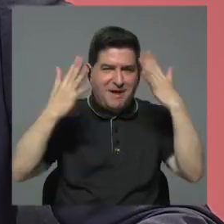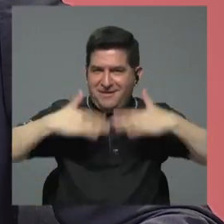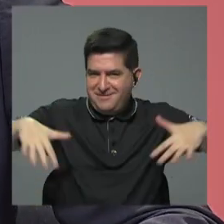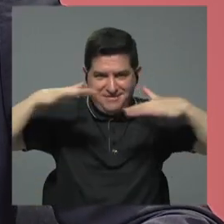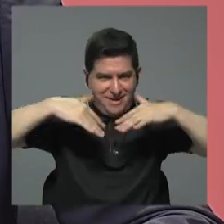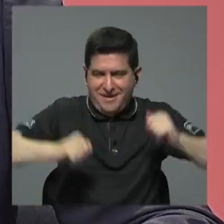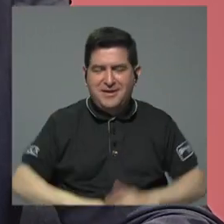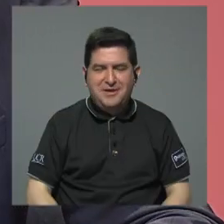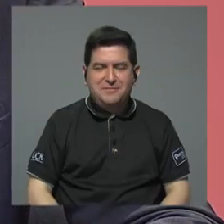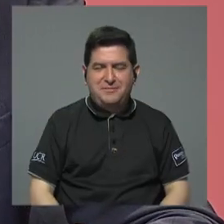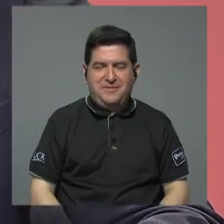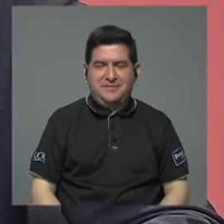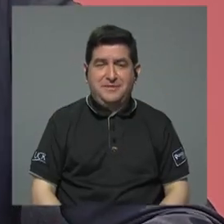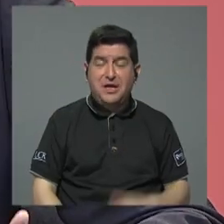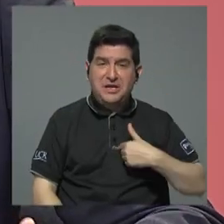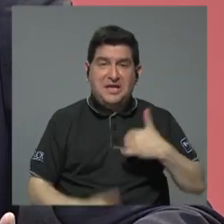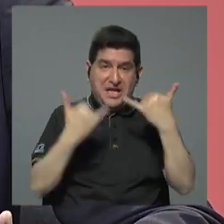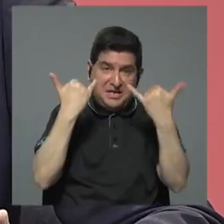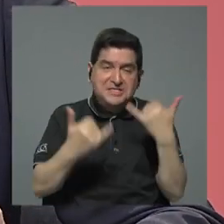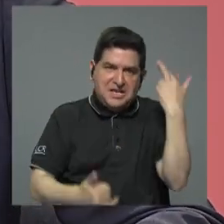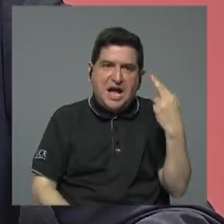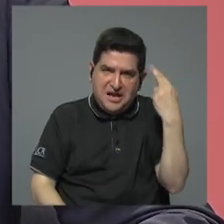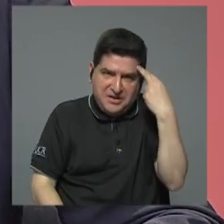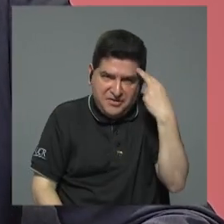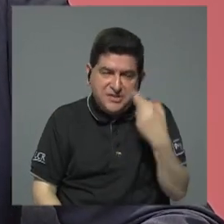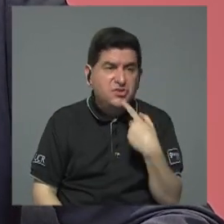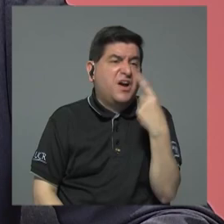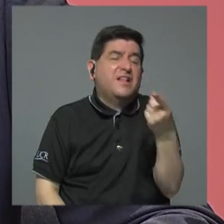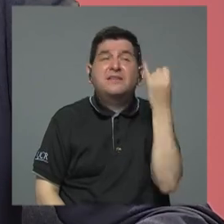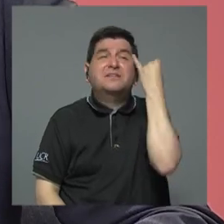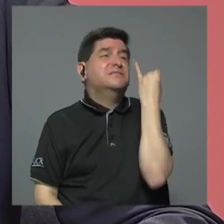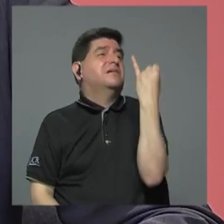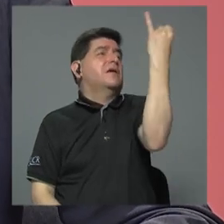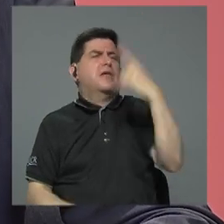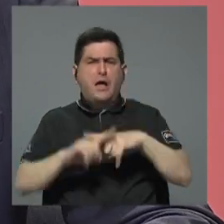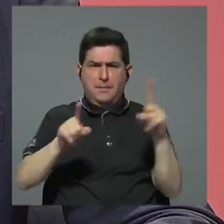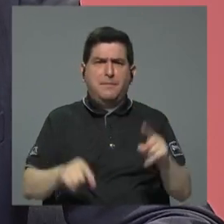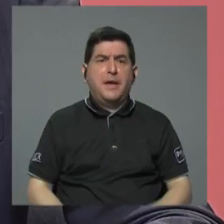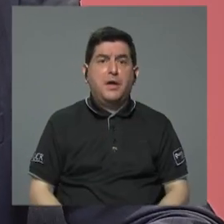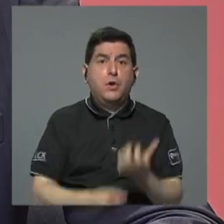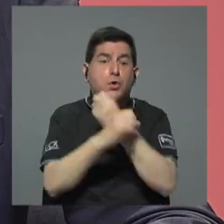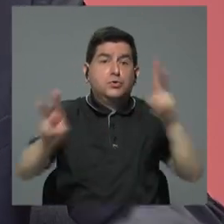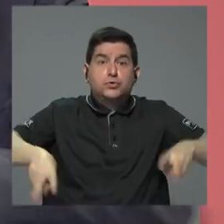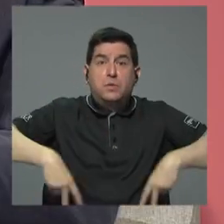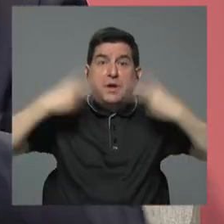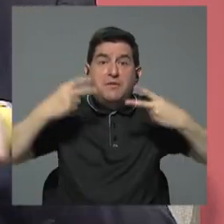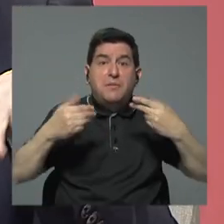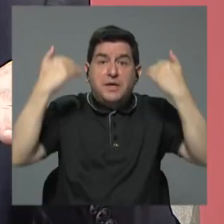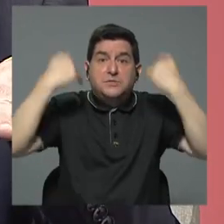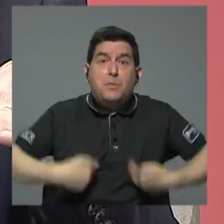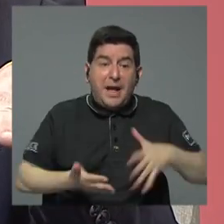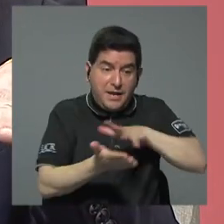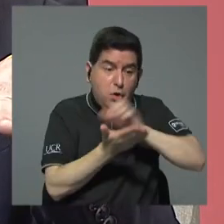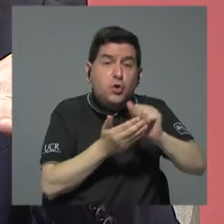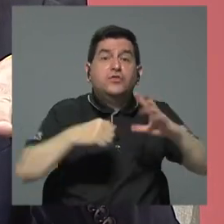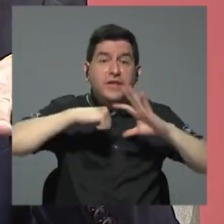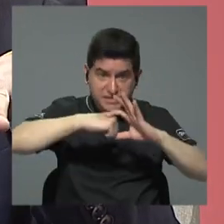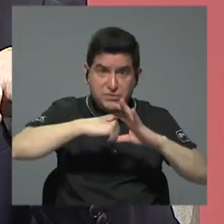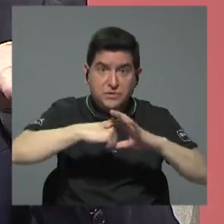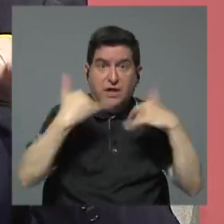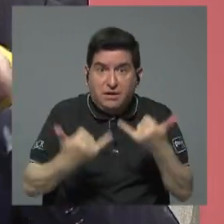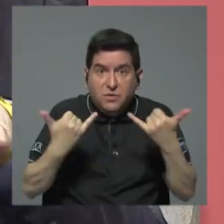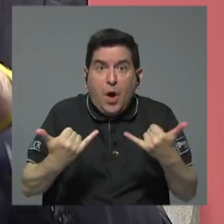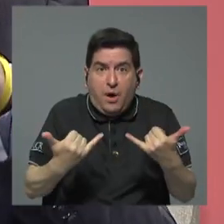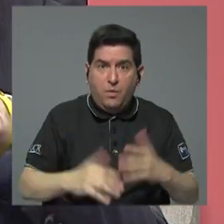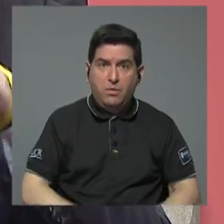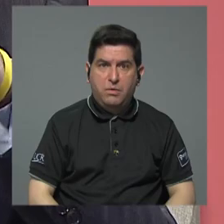ambiental, de la crisis ecológica, que ya sería un motivo suficiente, él lo llama idealismo, pero es un asunto de supervivencia para la humanidad, estamos destruyendo este planeta.